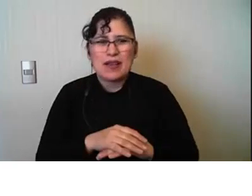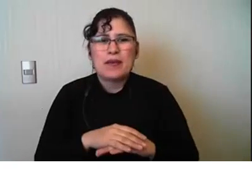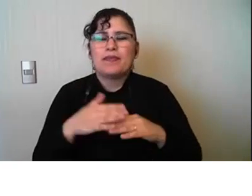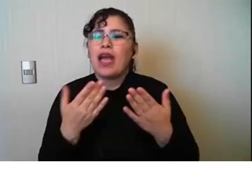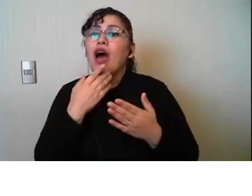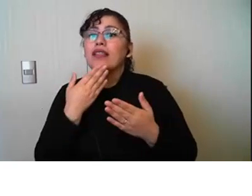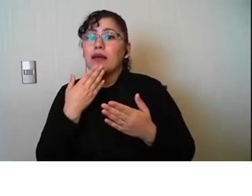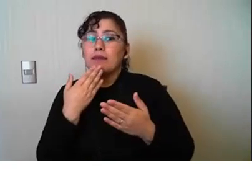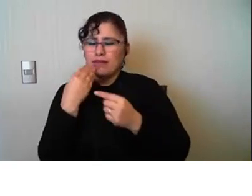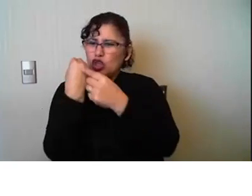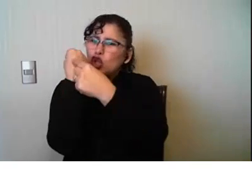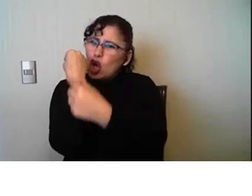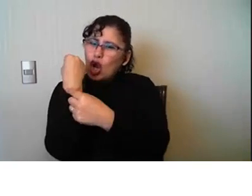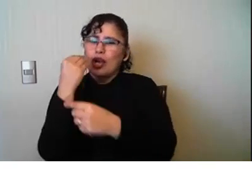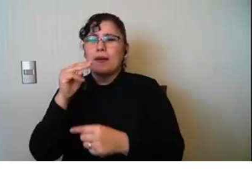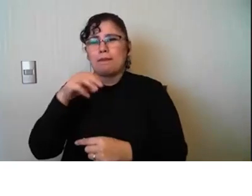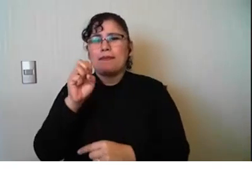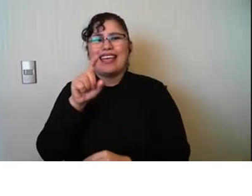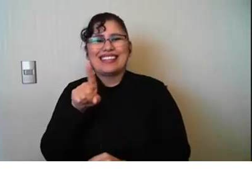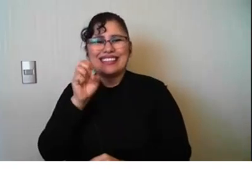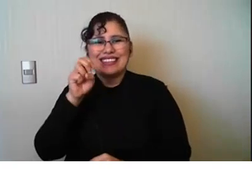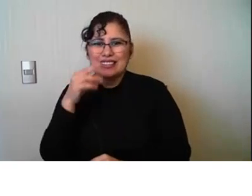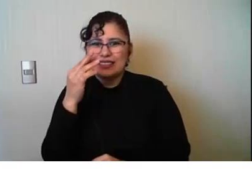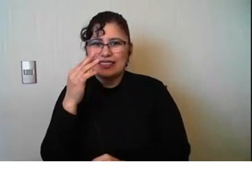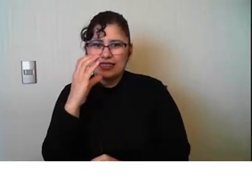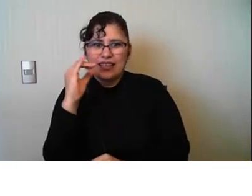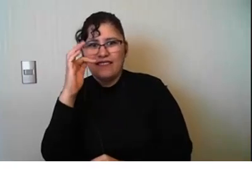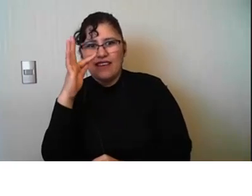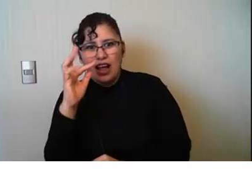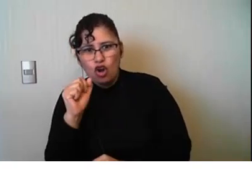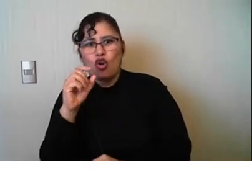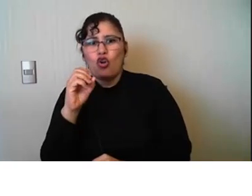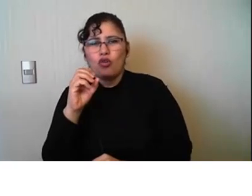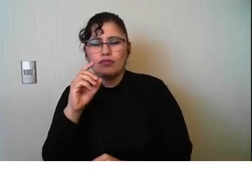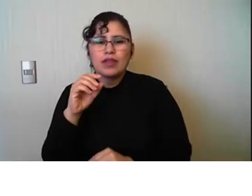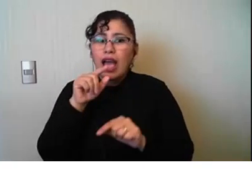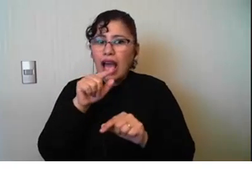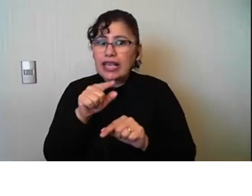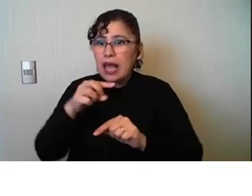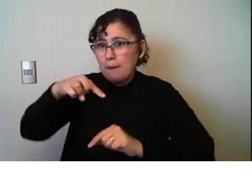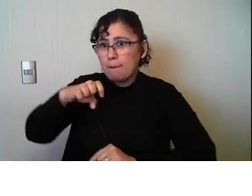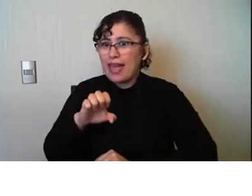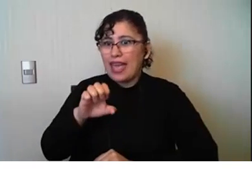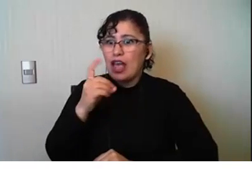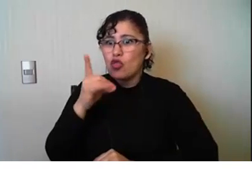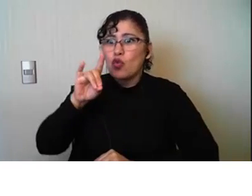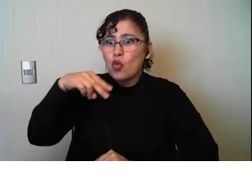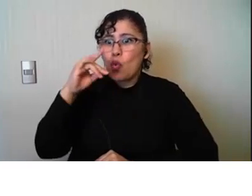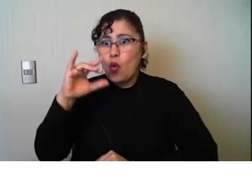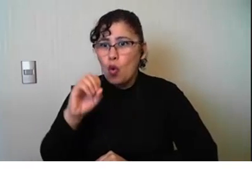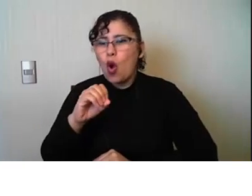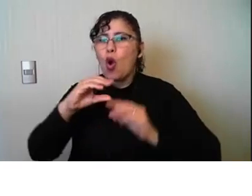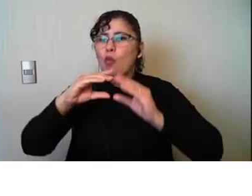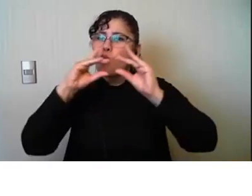decir, mesencéfalo. ¿Qué parte del mesencéfalo? Pedúnculos cerebrales. Puente, bulbo,